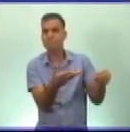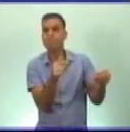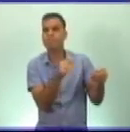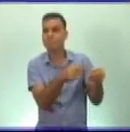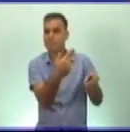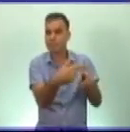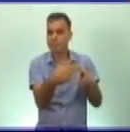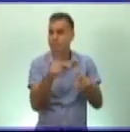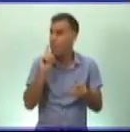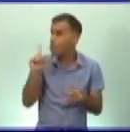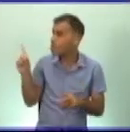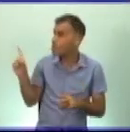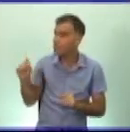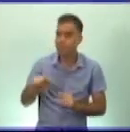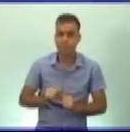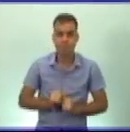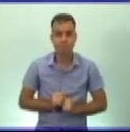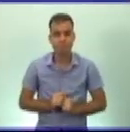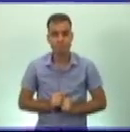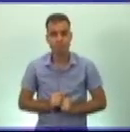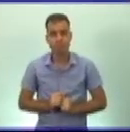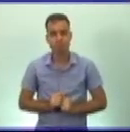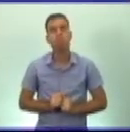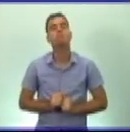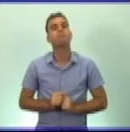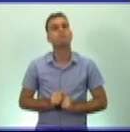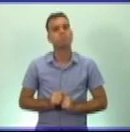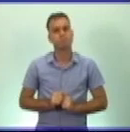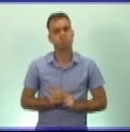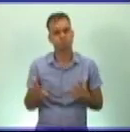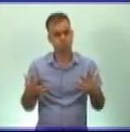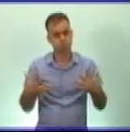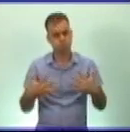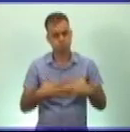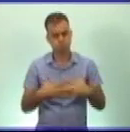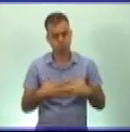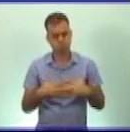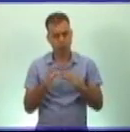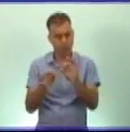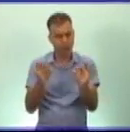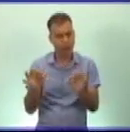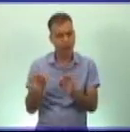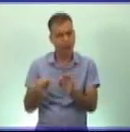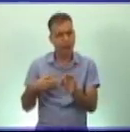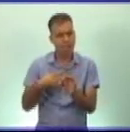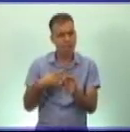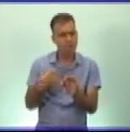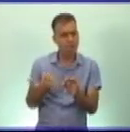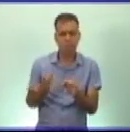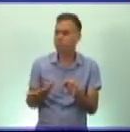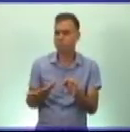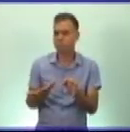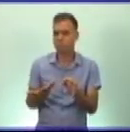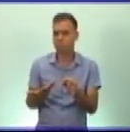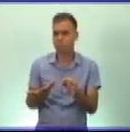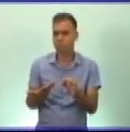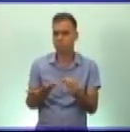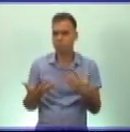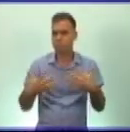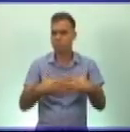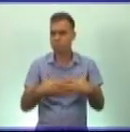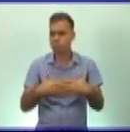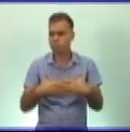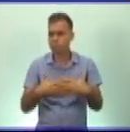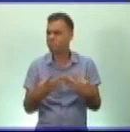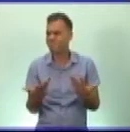entidad elemental. Por eso, ¿qué relación hay entre estas partículas que forman a estas sustancias que participan en esta